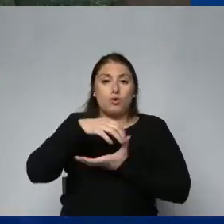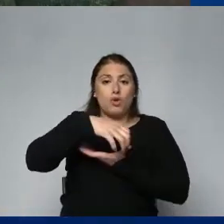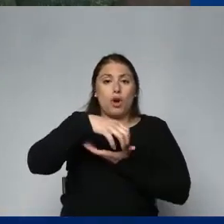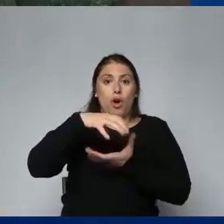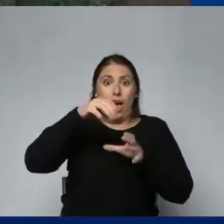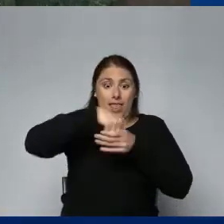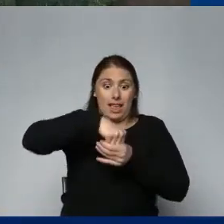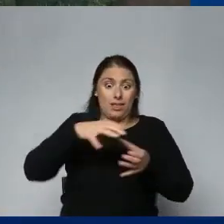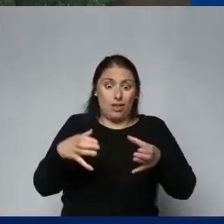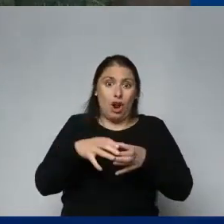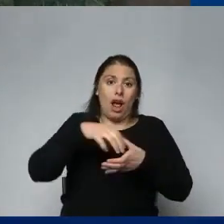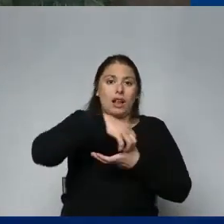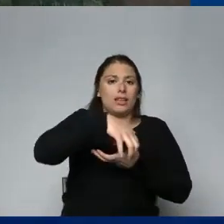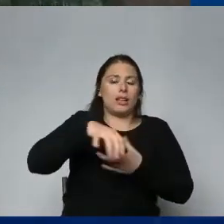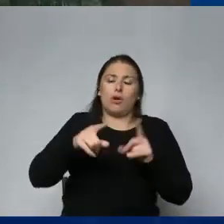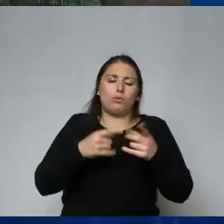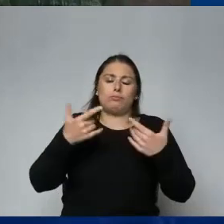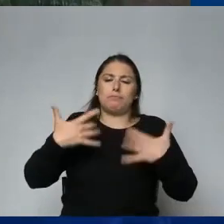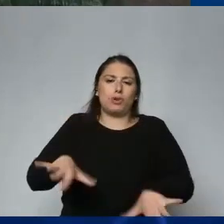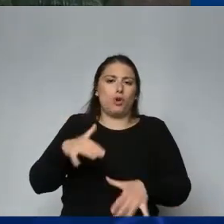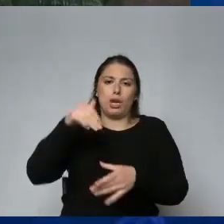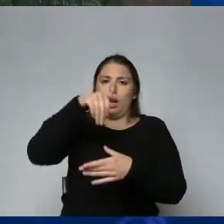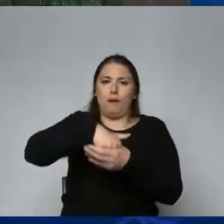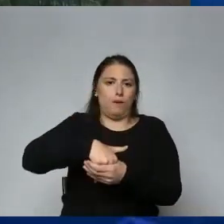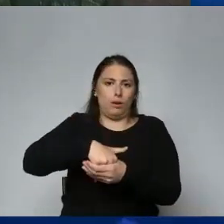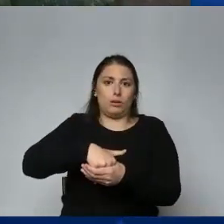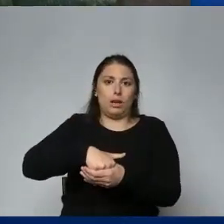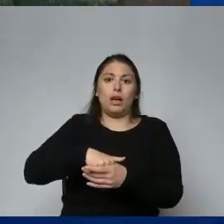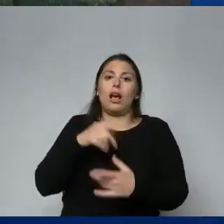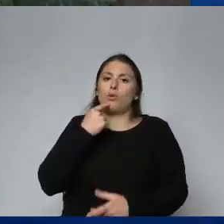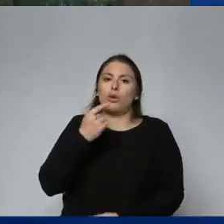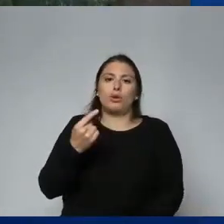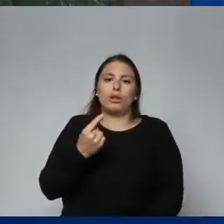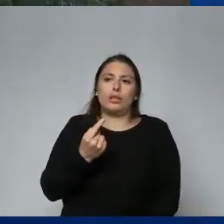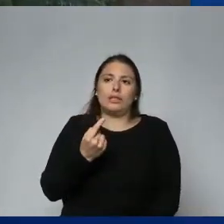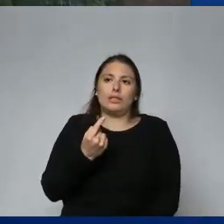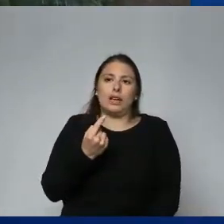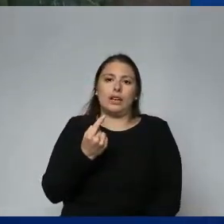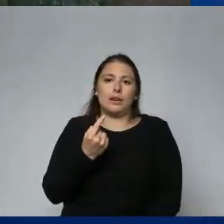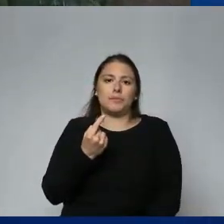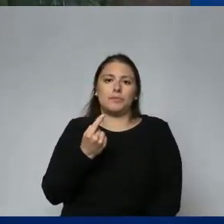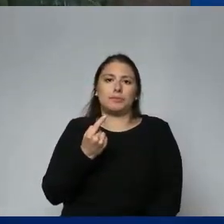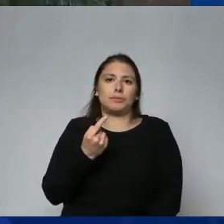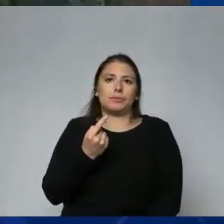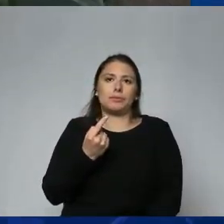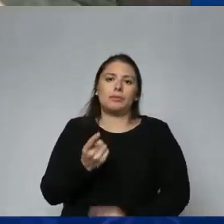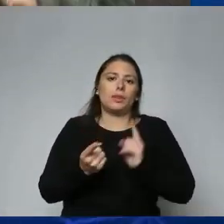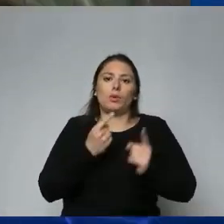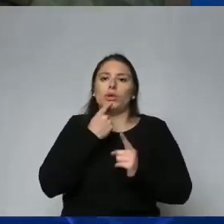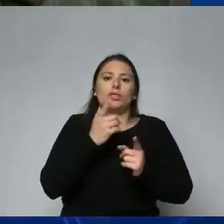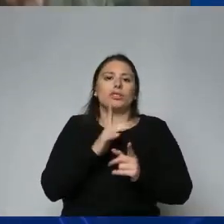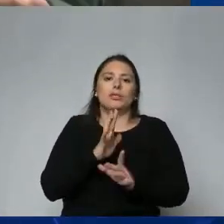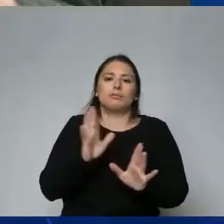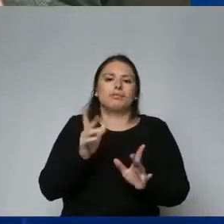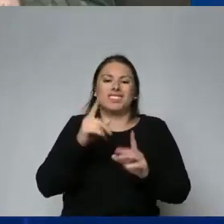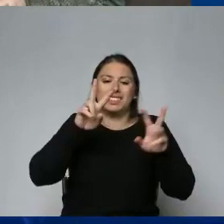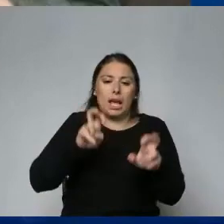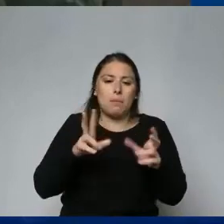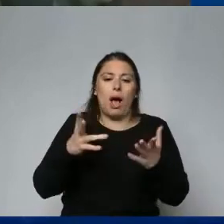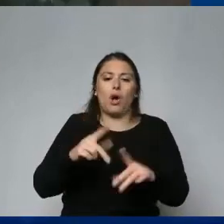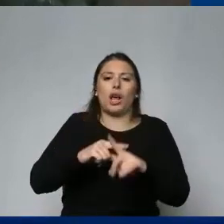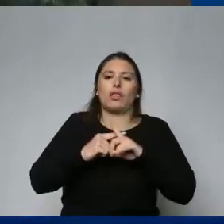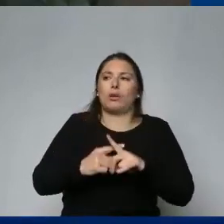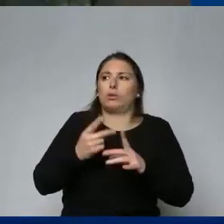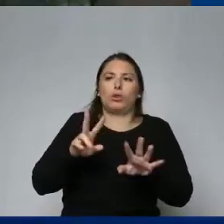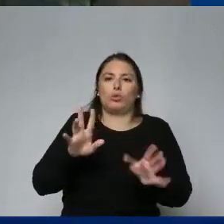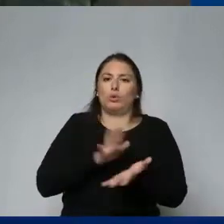van a votar, que se manifiestan de que no está en lo que hay que discutir en este